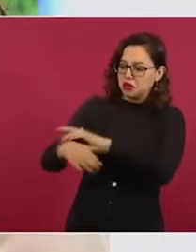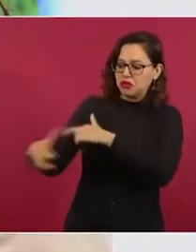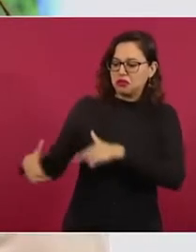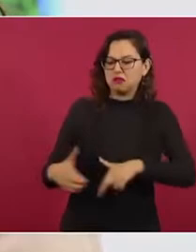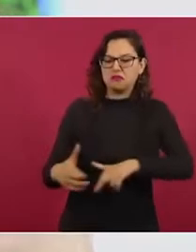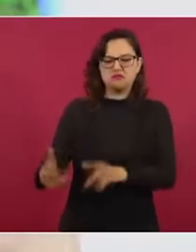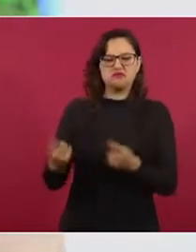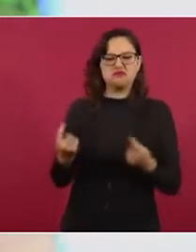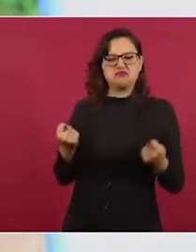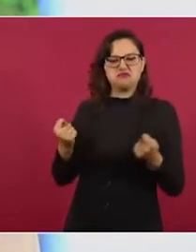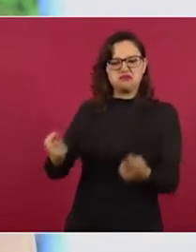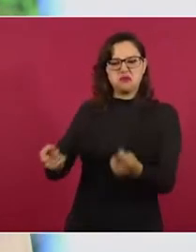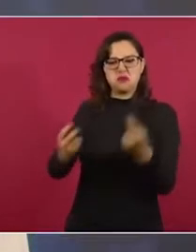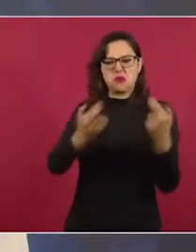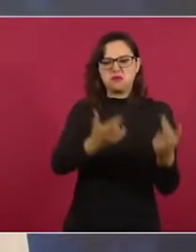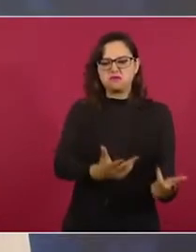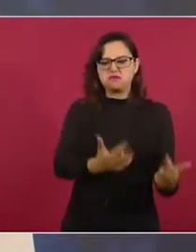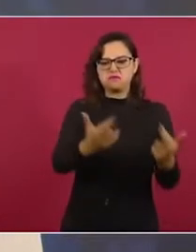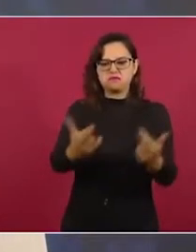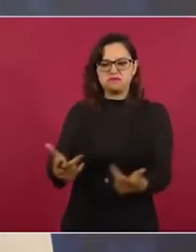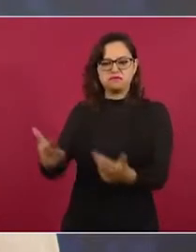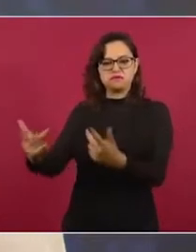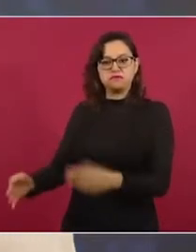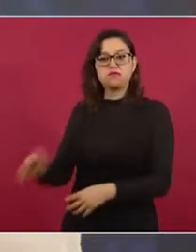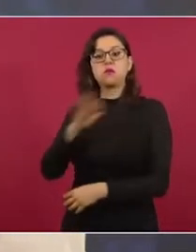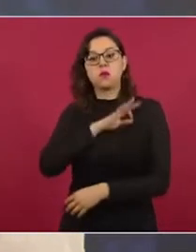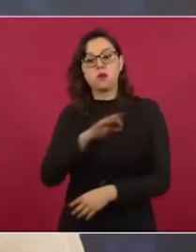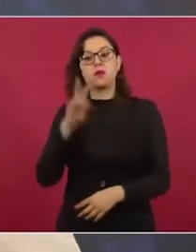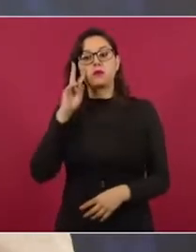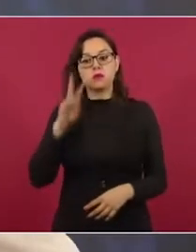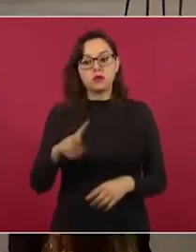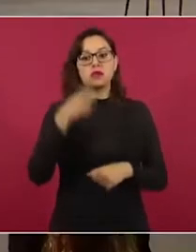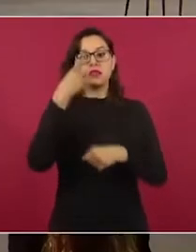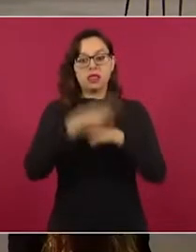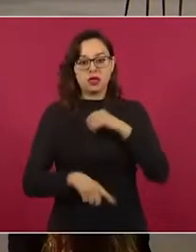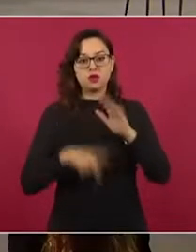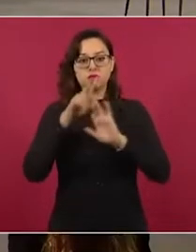subsuelo. Aquí podemos ver el daño ambiental en este video.